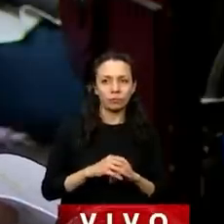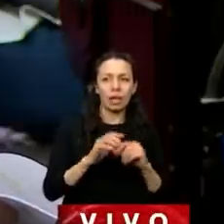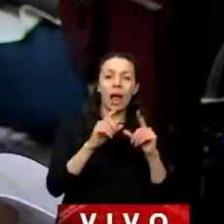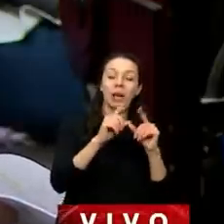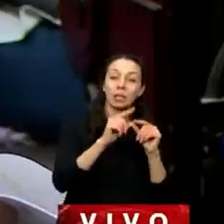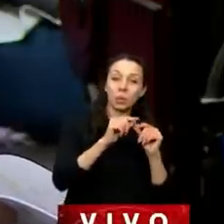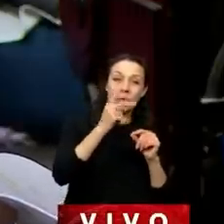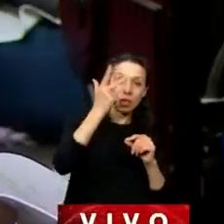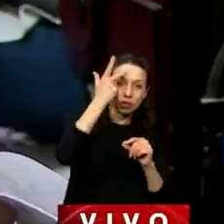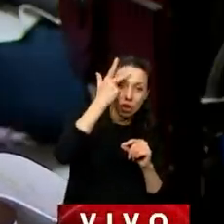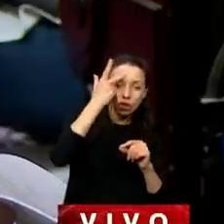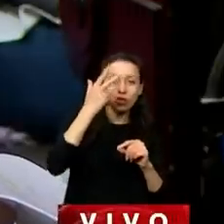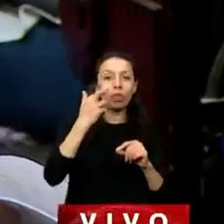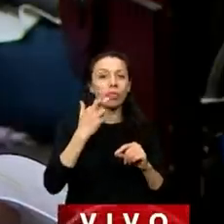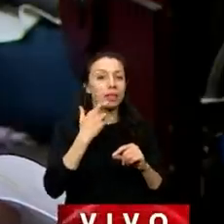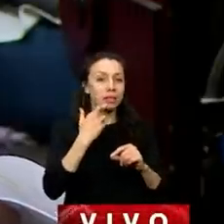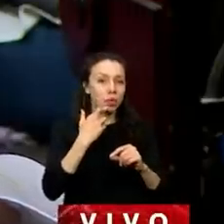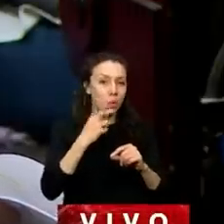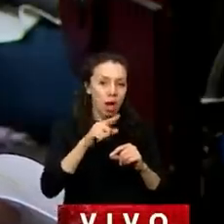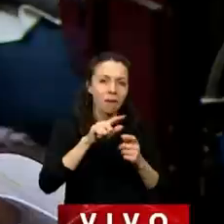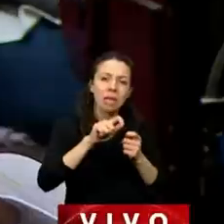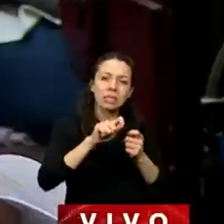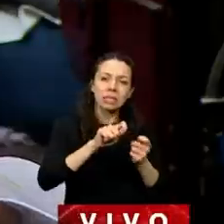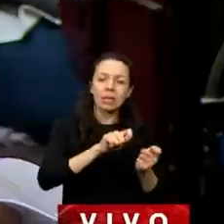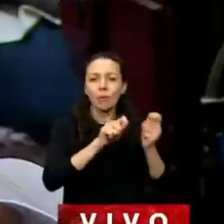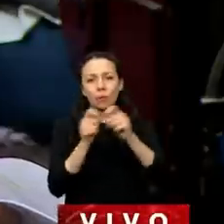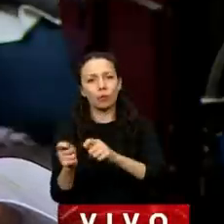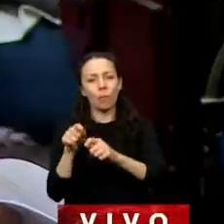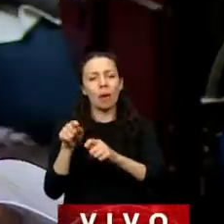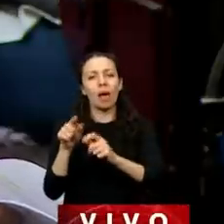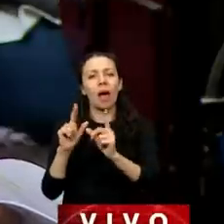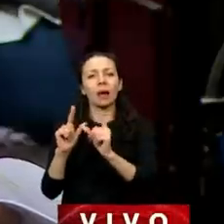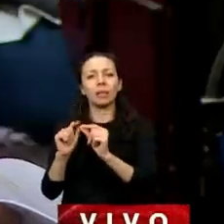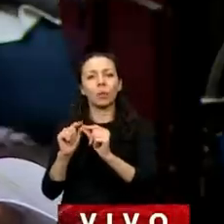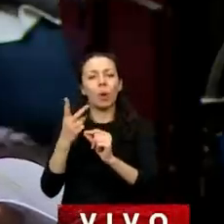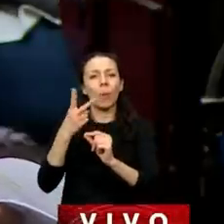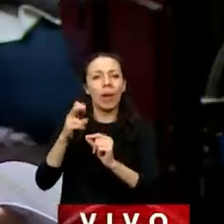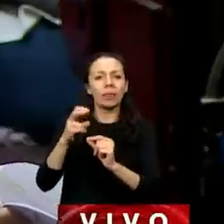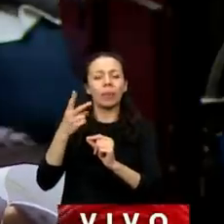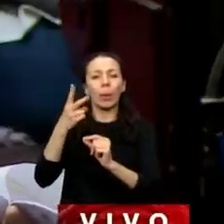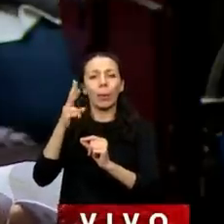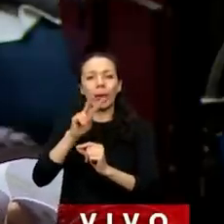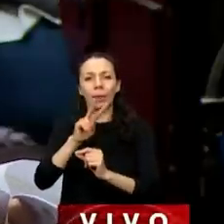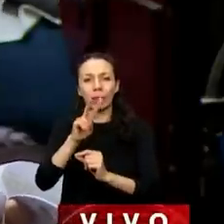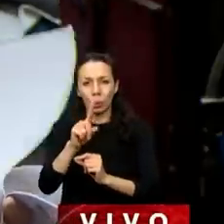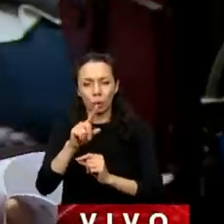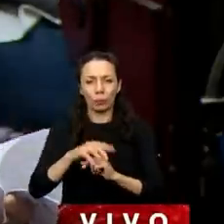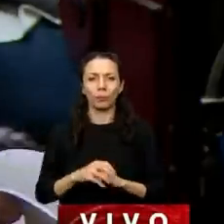artículos 18 y 19, se modifica por artículos 20 y